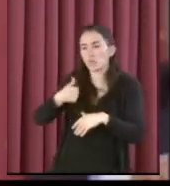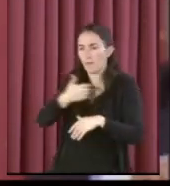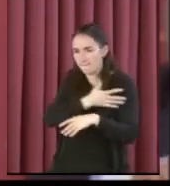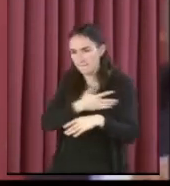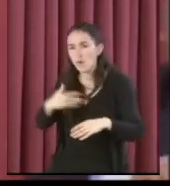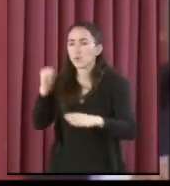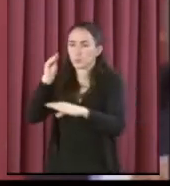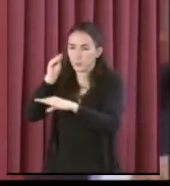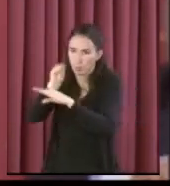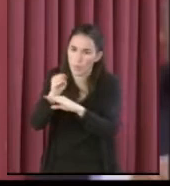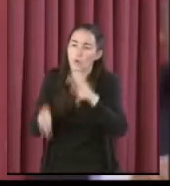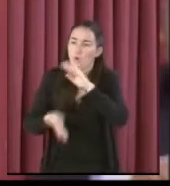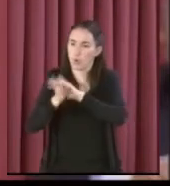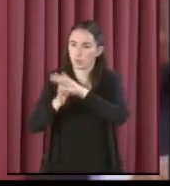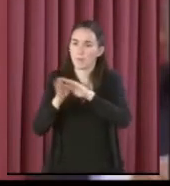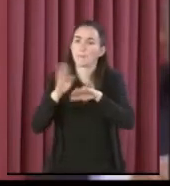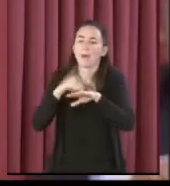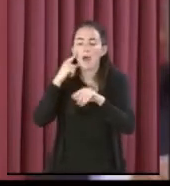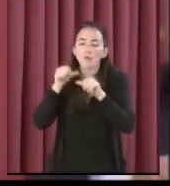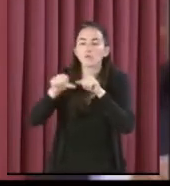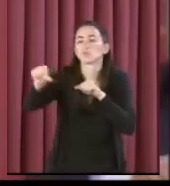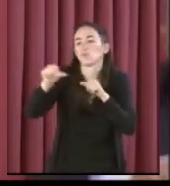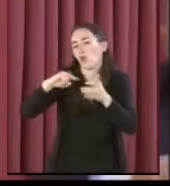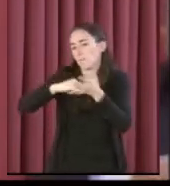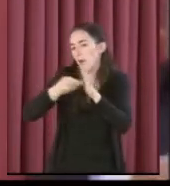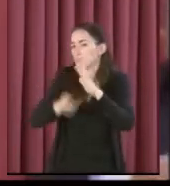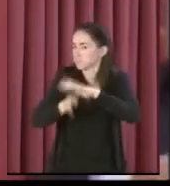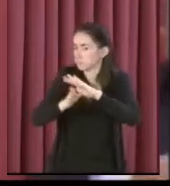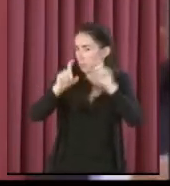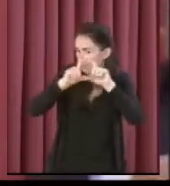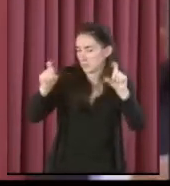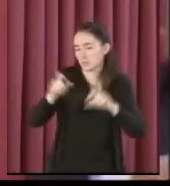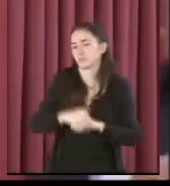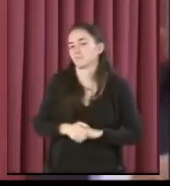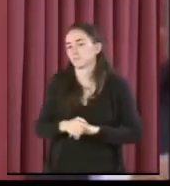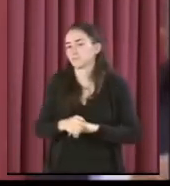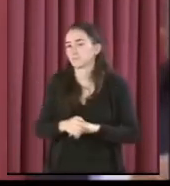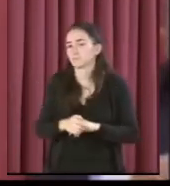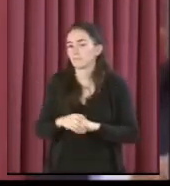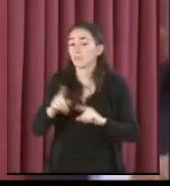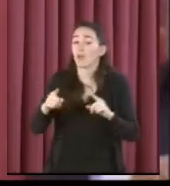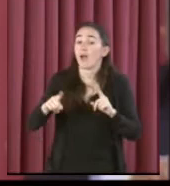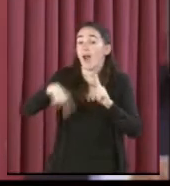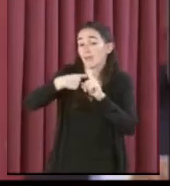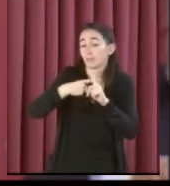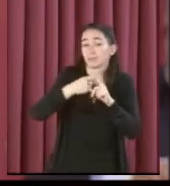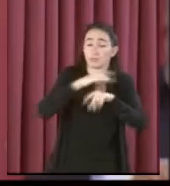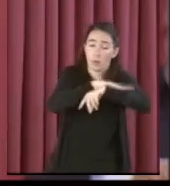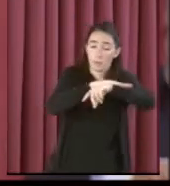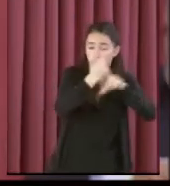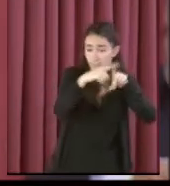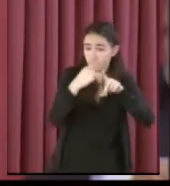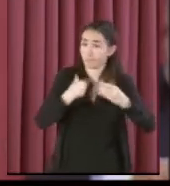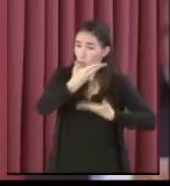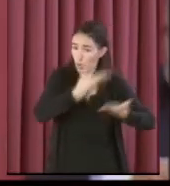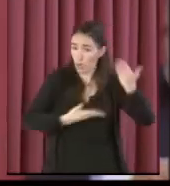que presenten un plan de negocio. En forma paralela, y desde la colaboración entre administraciones, hemos apostado